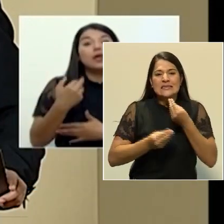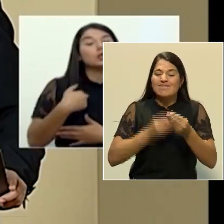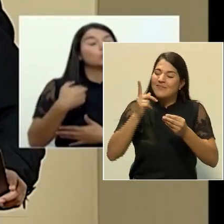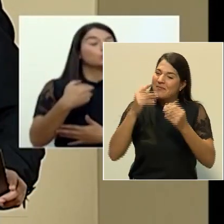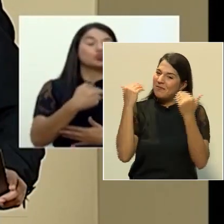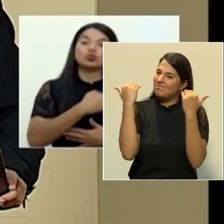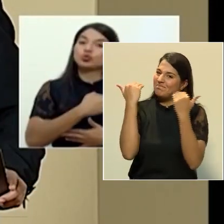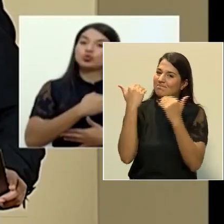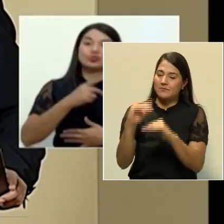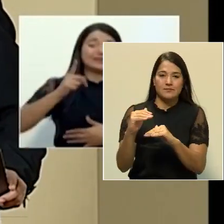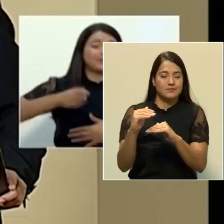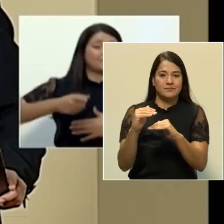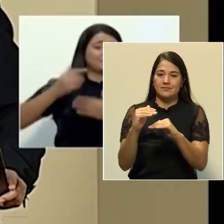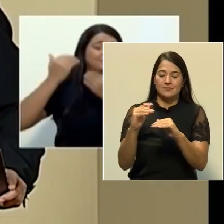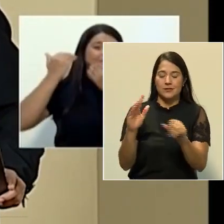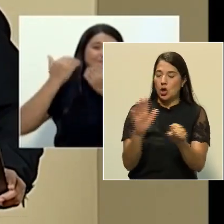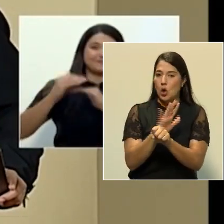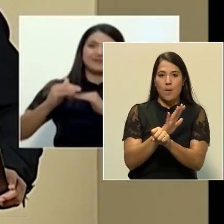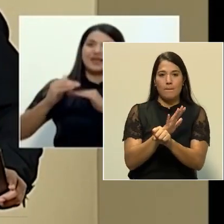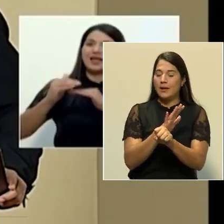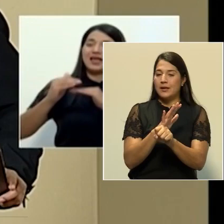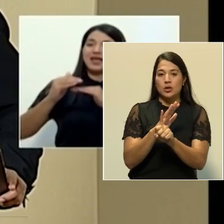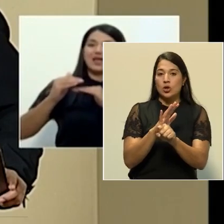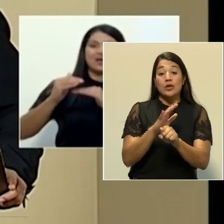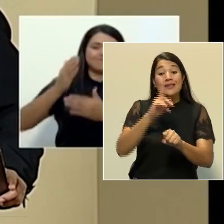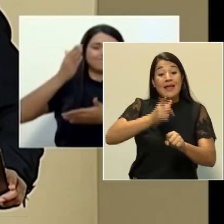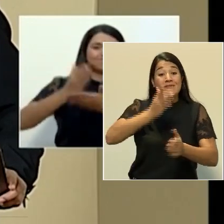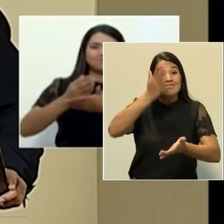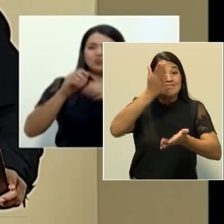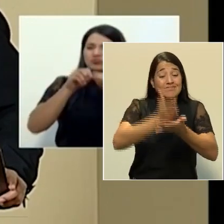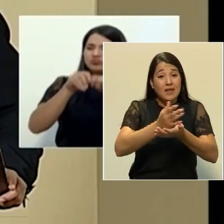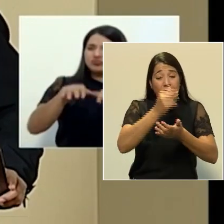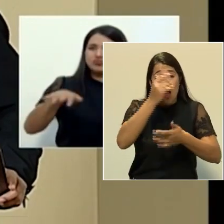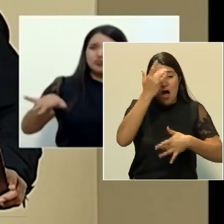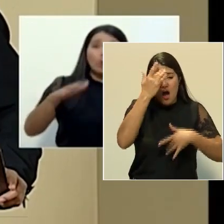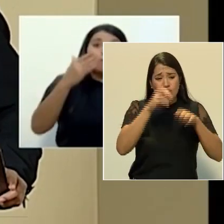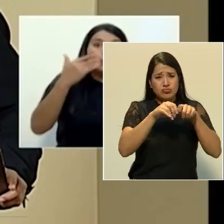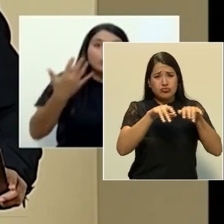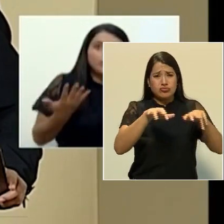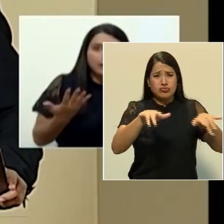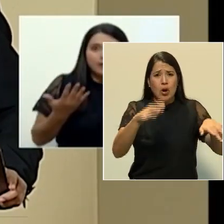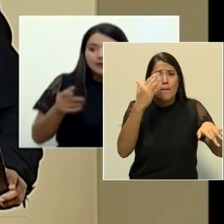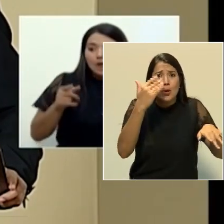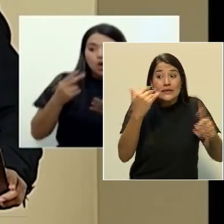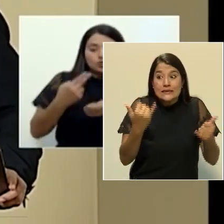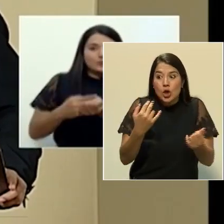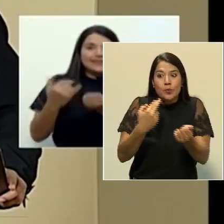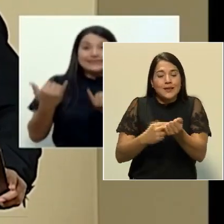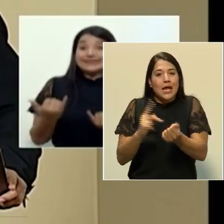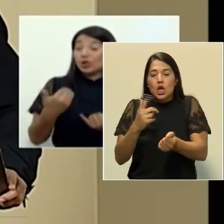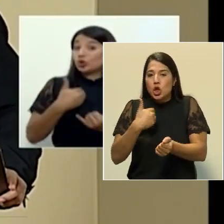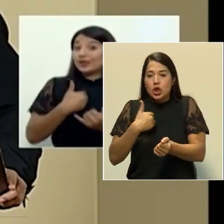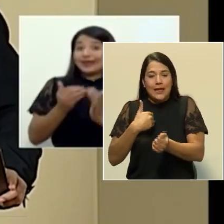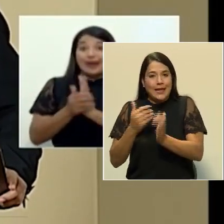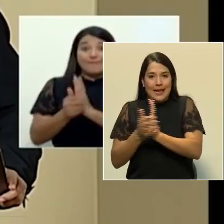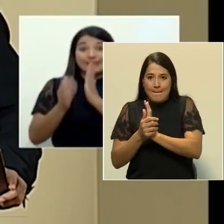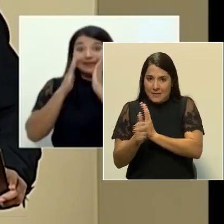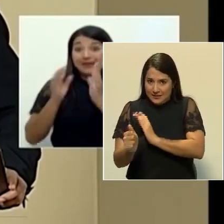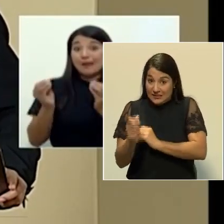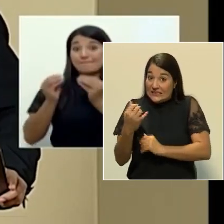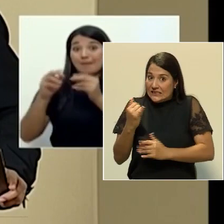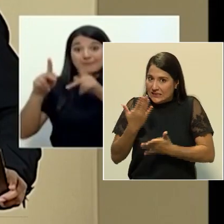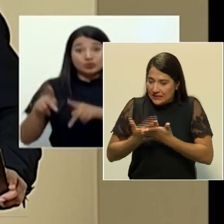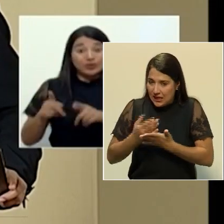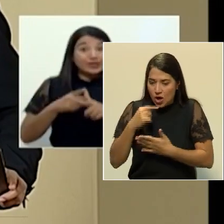limitar completamente el contagio, porque ya no tendríamos capacidad de que las personas sean atendidas. Por eso hay que tomar todas